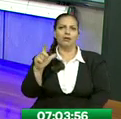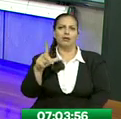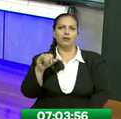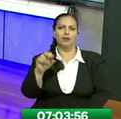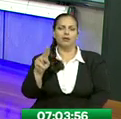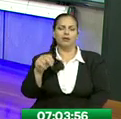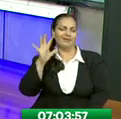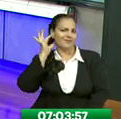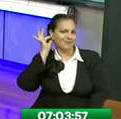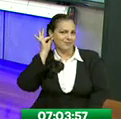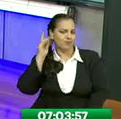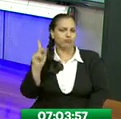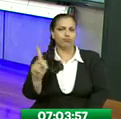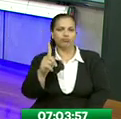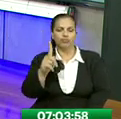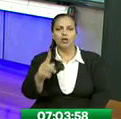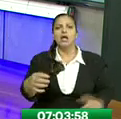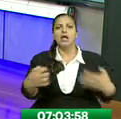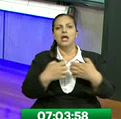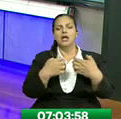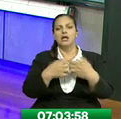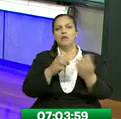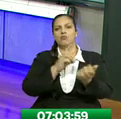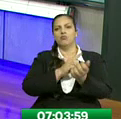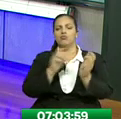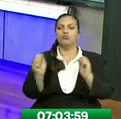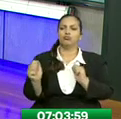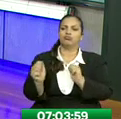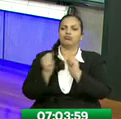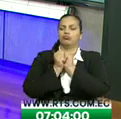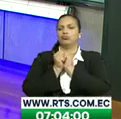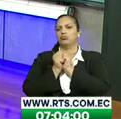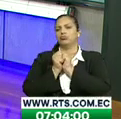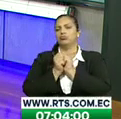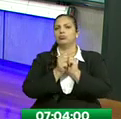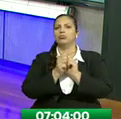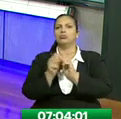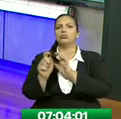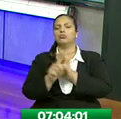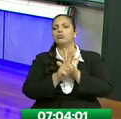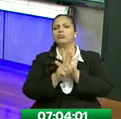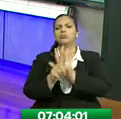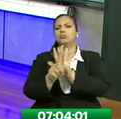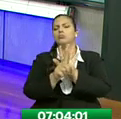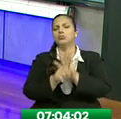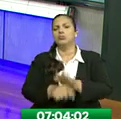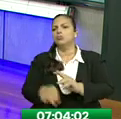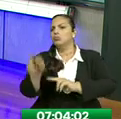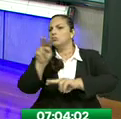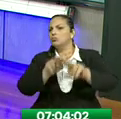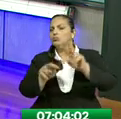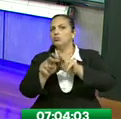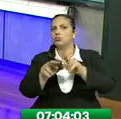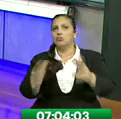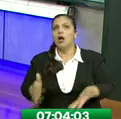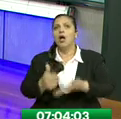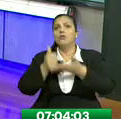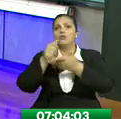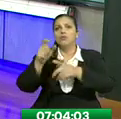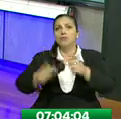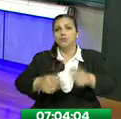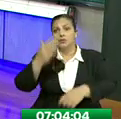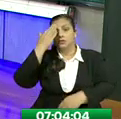médico destinado a controlar la proliferación de la influenza en la temporada de lluvias. Tenemos los